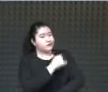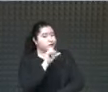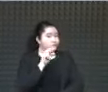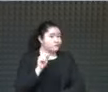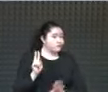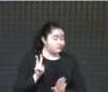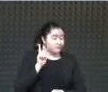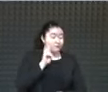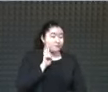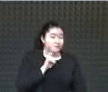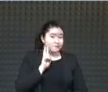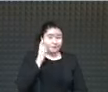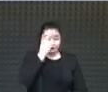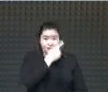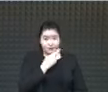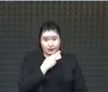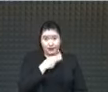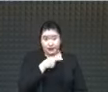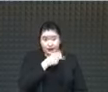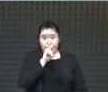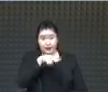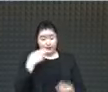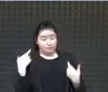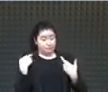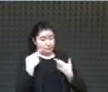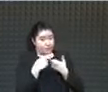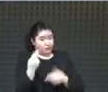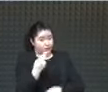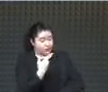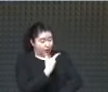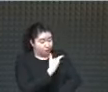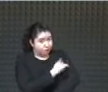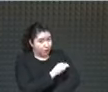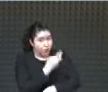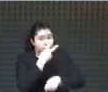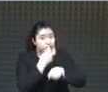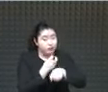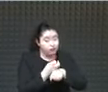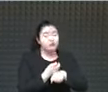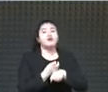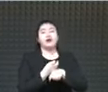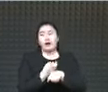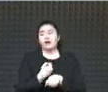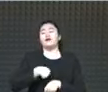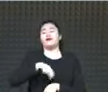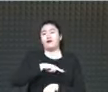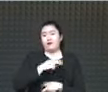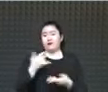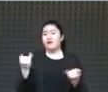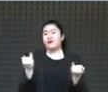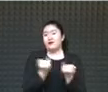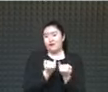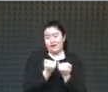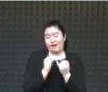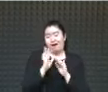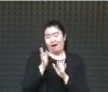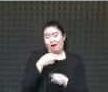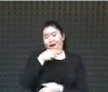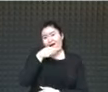es que se requiere, pues nosotros ahí estaremos para apoyar. Pero entiendo que están en ese análisis, no está definido